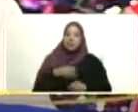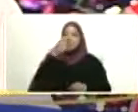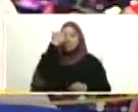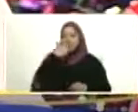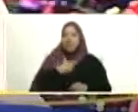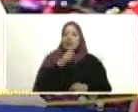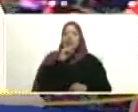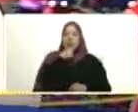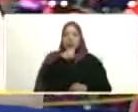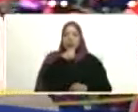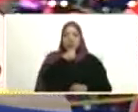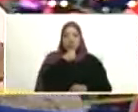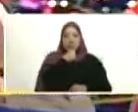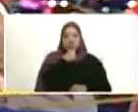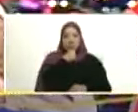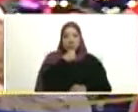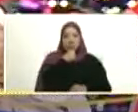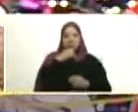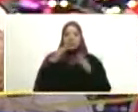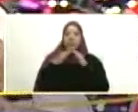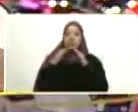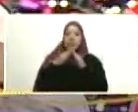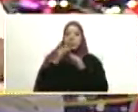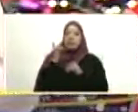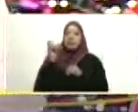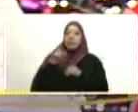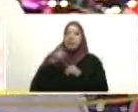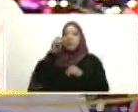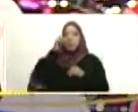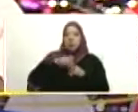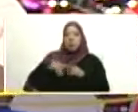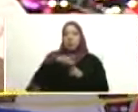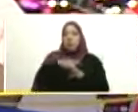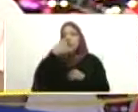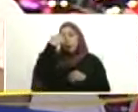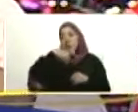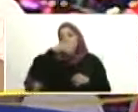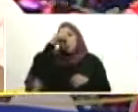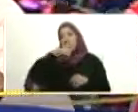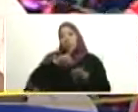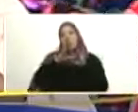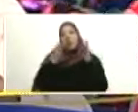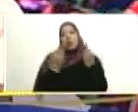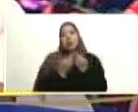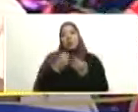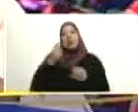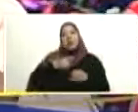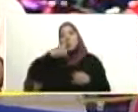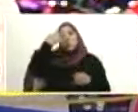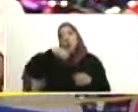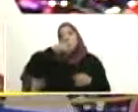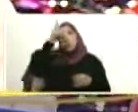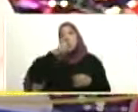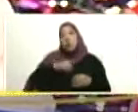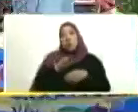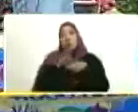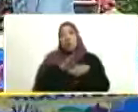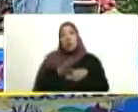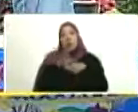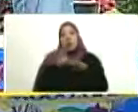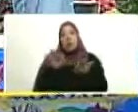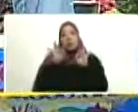adultas mayores, en las personas que tienen necesidades especiales o familiares con necesidades especiales, cuidados